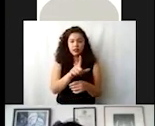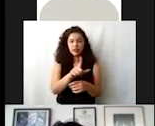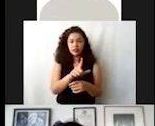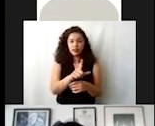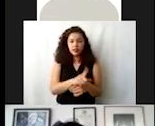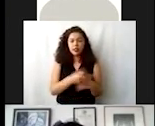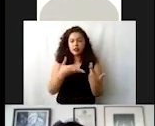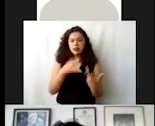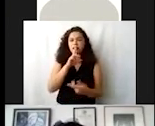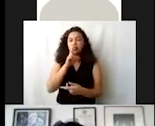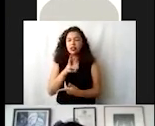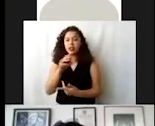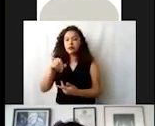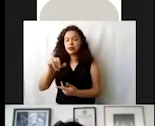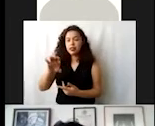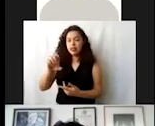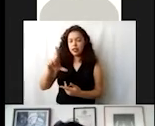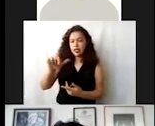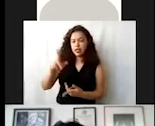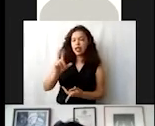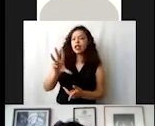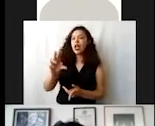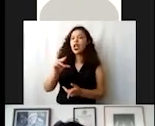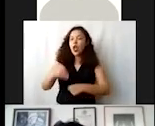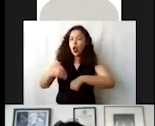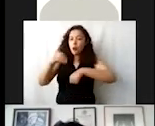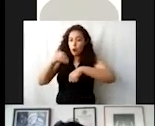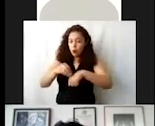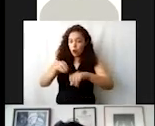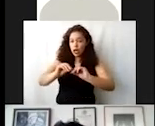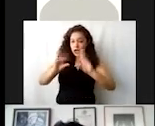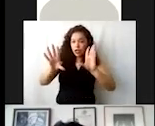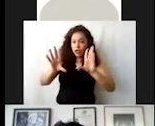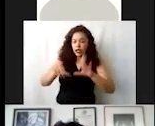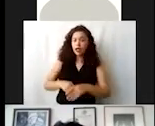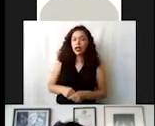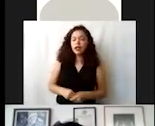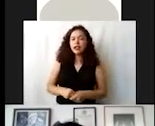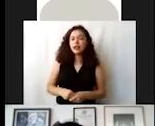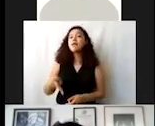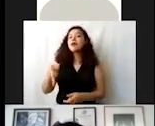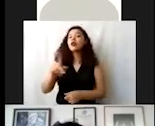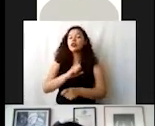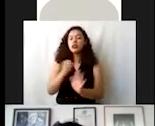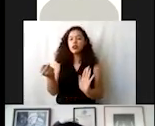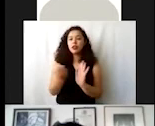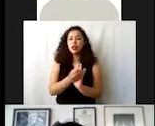de que no fuera visible, obviamente en el comprobante, siempre y cuando pusieras el código postal.